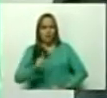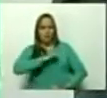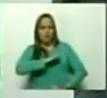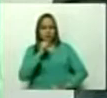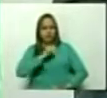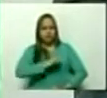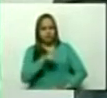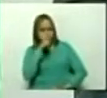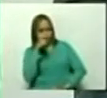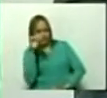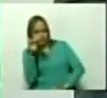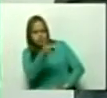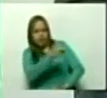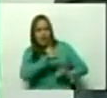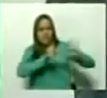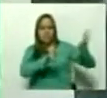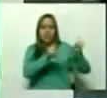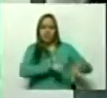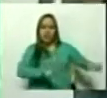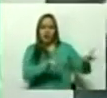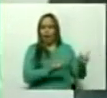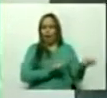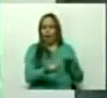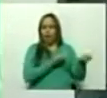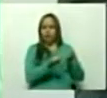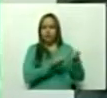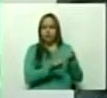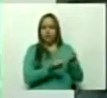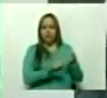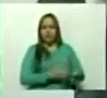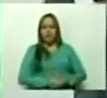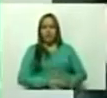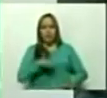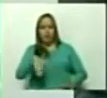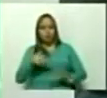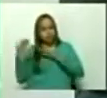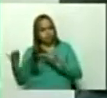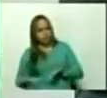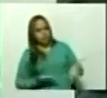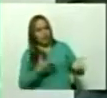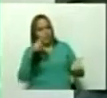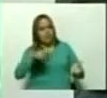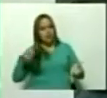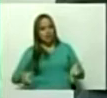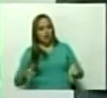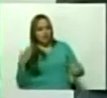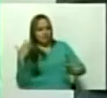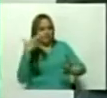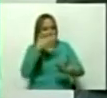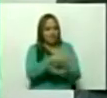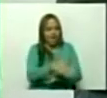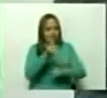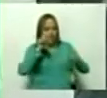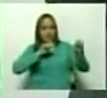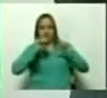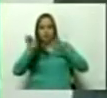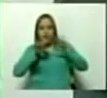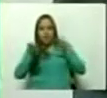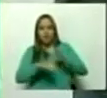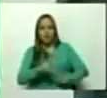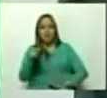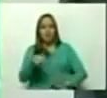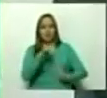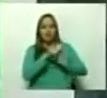estar desplegados en 7 puntos de la ciudad, con todo el tema de recibir a los turistas, todo el tema, en este caso, de las medidas de bioseguridad,